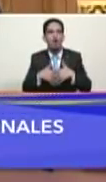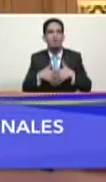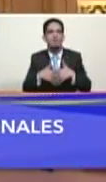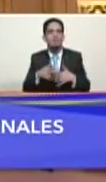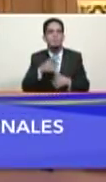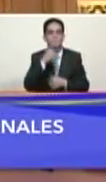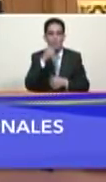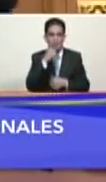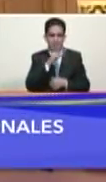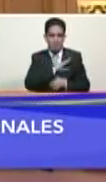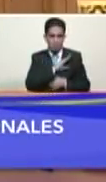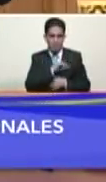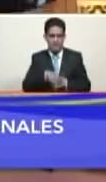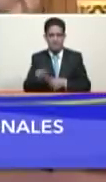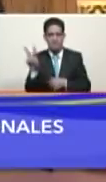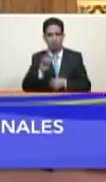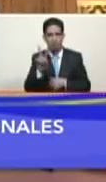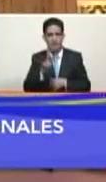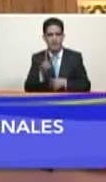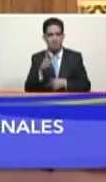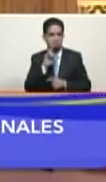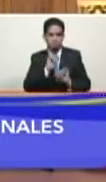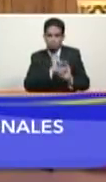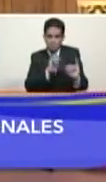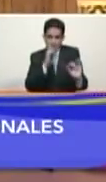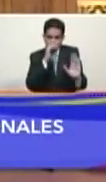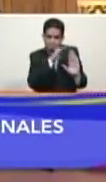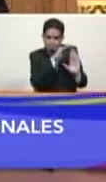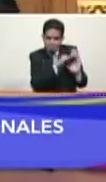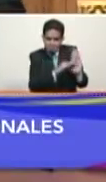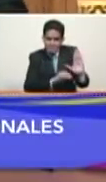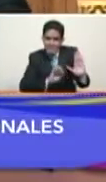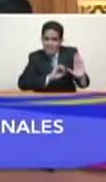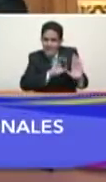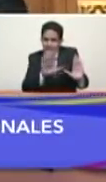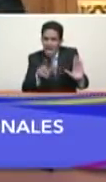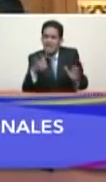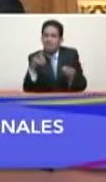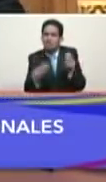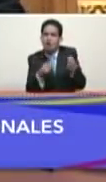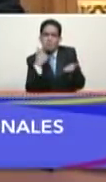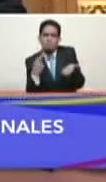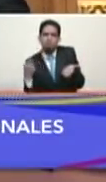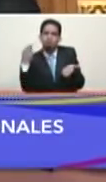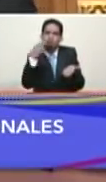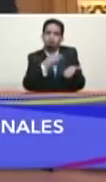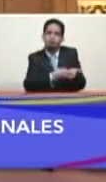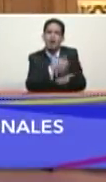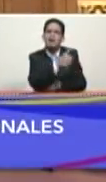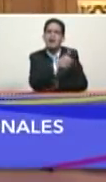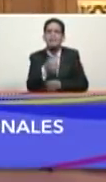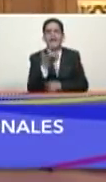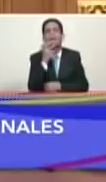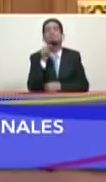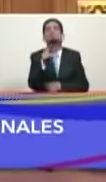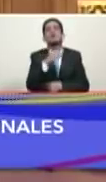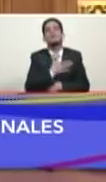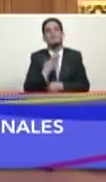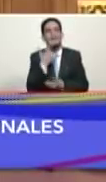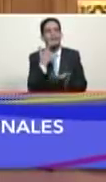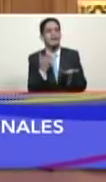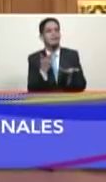diversificadora, productiva. Las reglas de juego están claras para invertir en cada campo. Si usted quiere invertir en